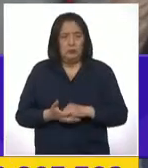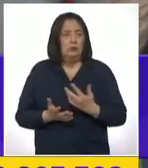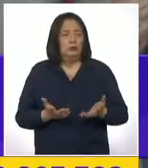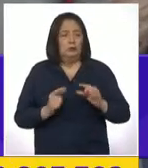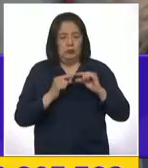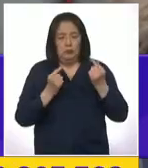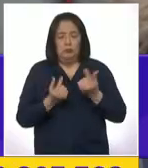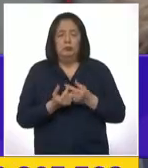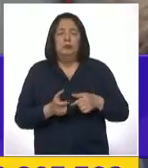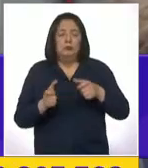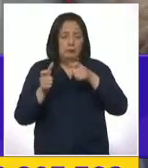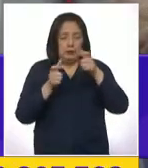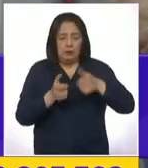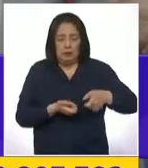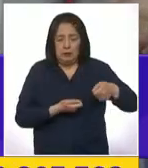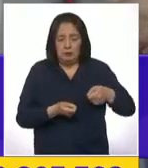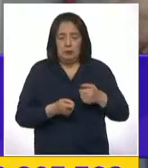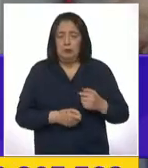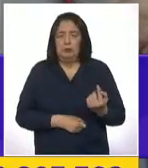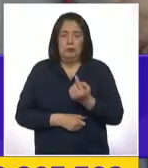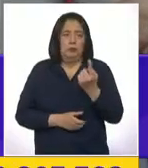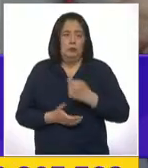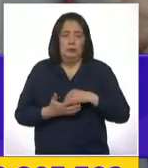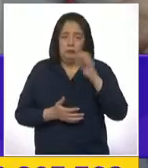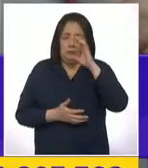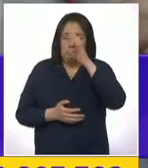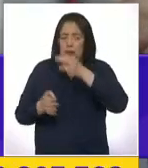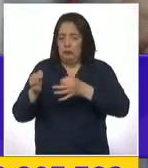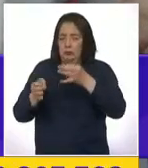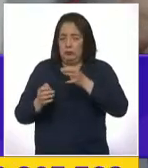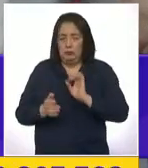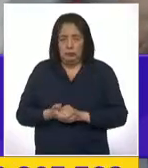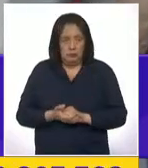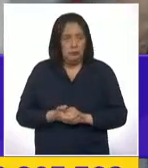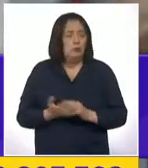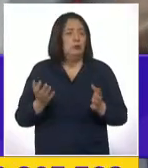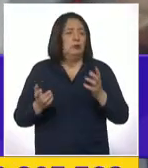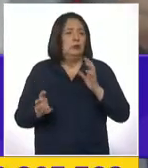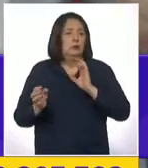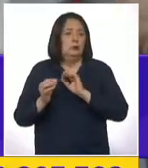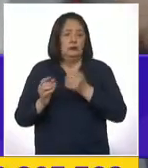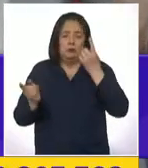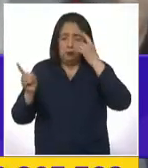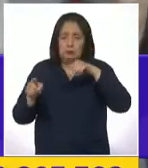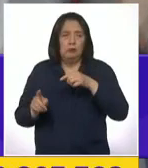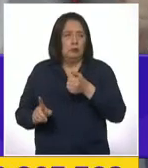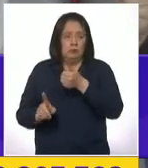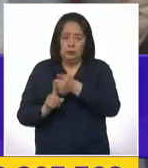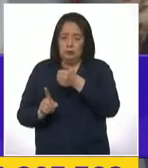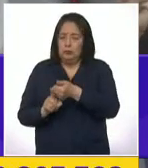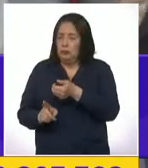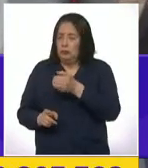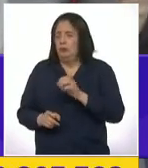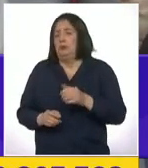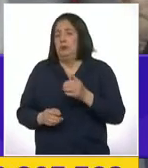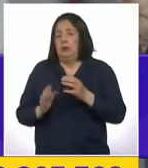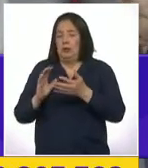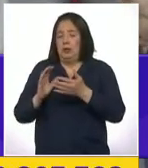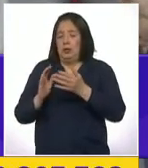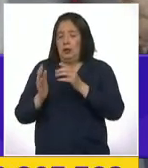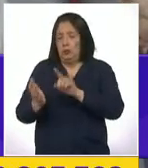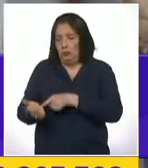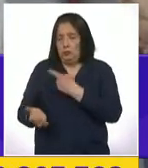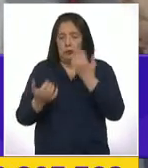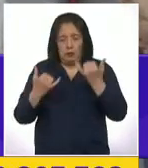rondas ya no puede estar solamente buscando una justicia reivindicativa de acuerdo a sus usos y costumbres, sino hoy las